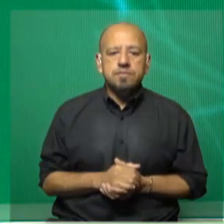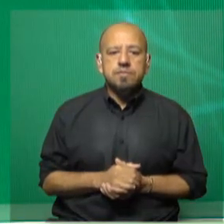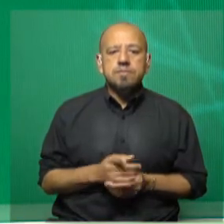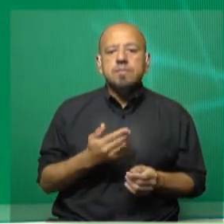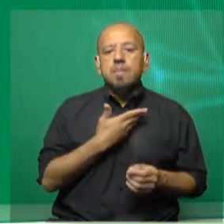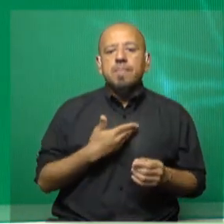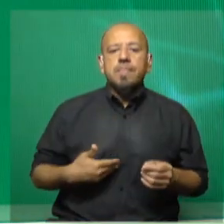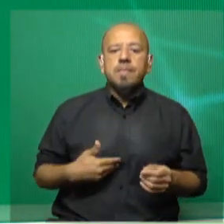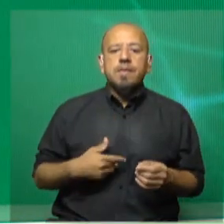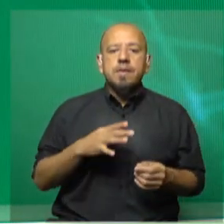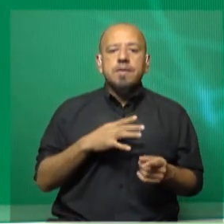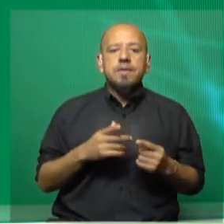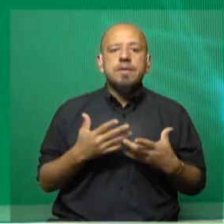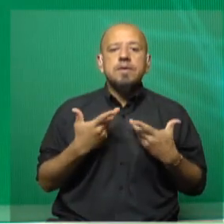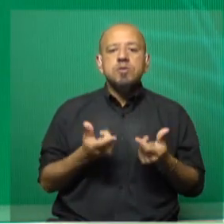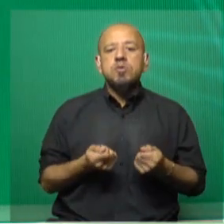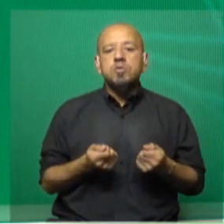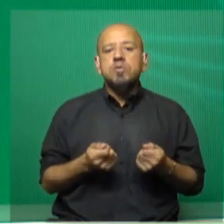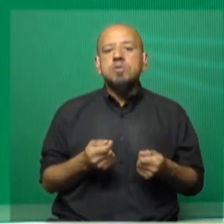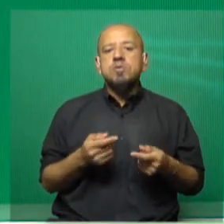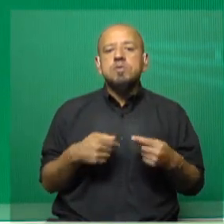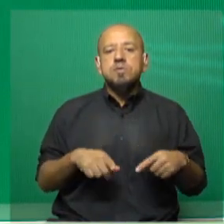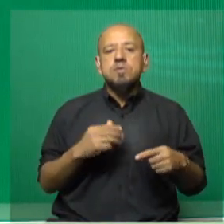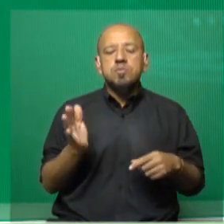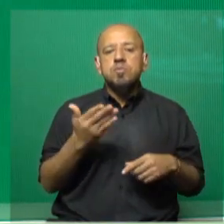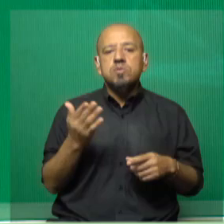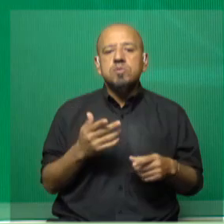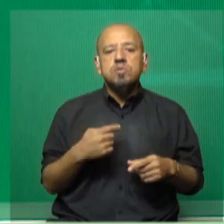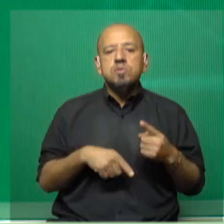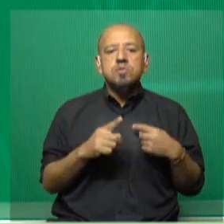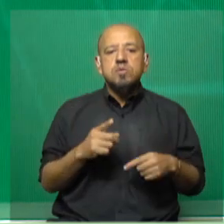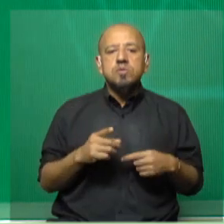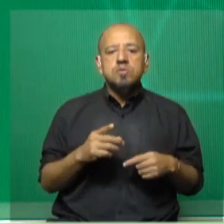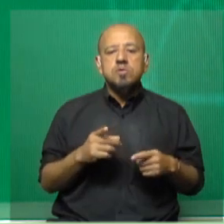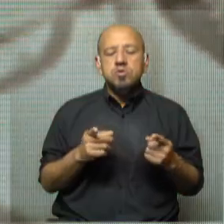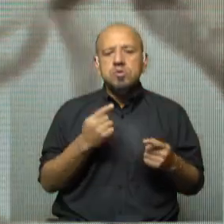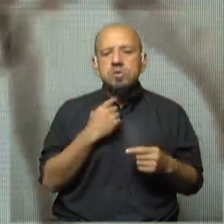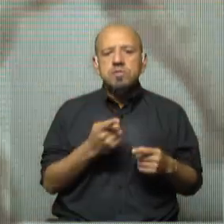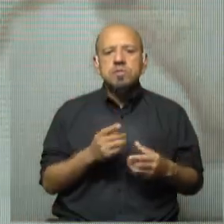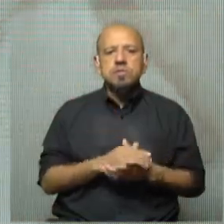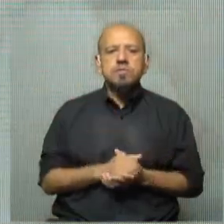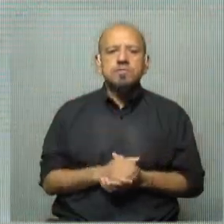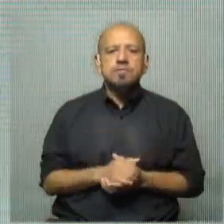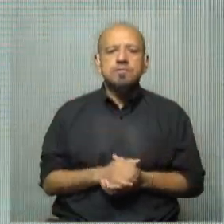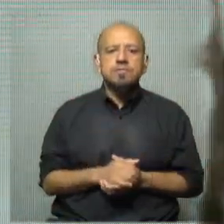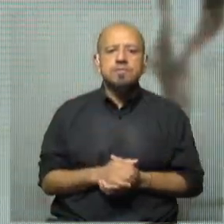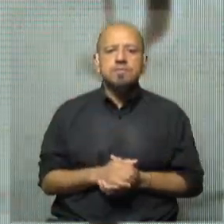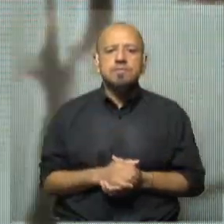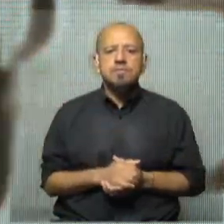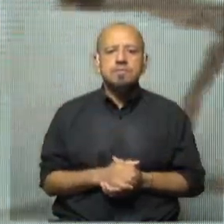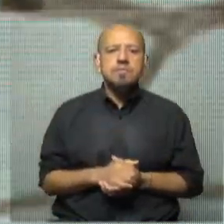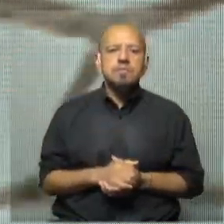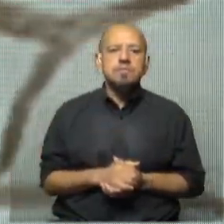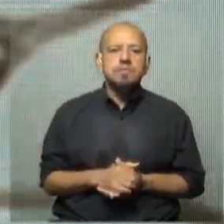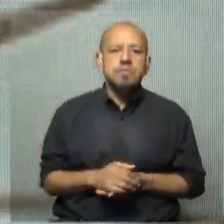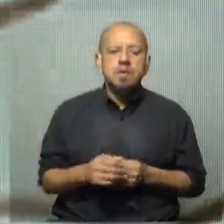gobierno comprende ayudas para los productores, pero ¿es suficiente? Bueno, estuvimos hablando sobre esto también